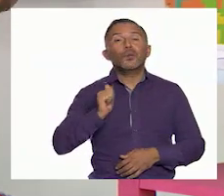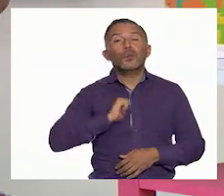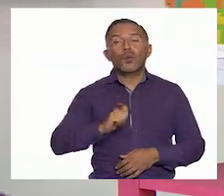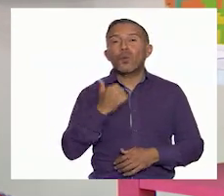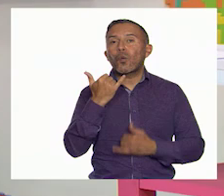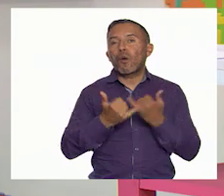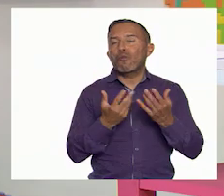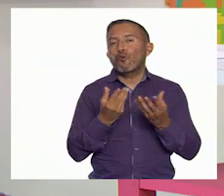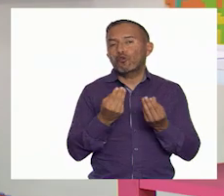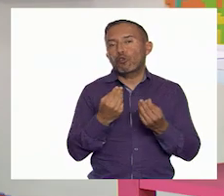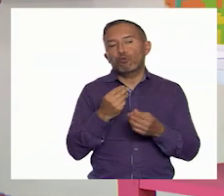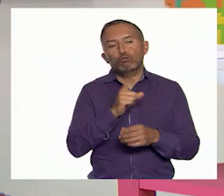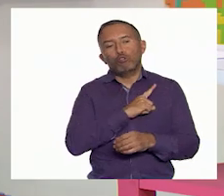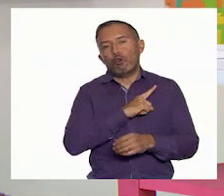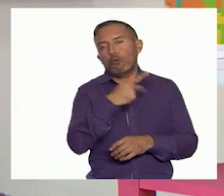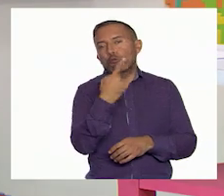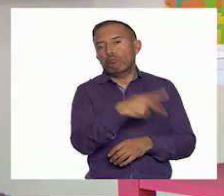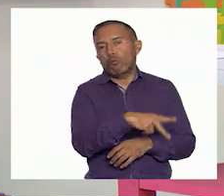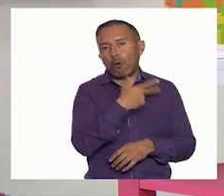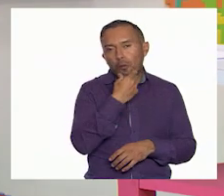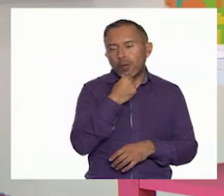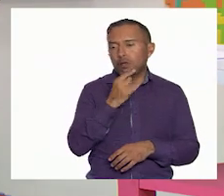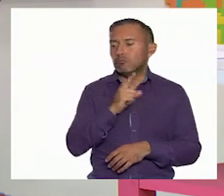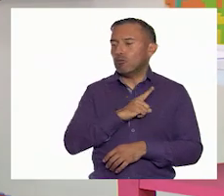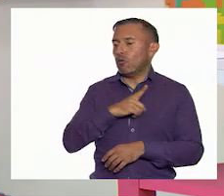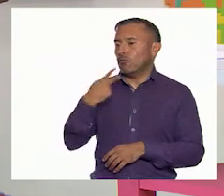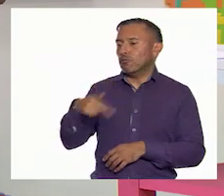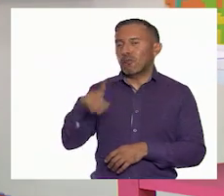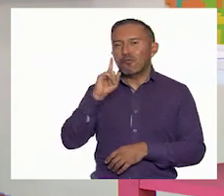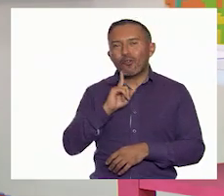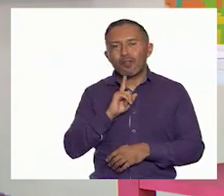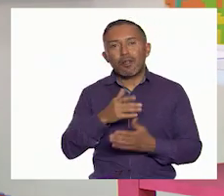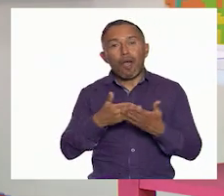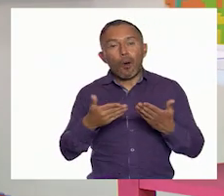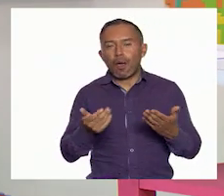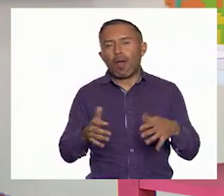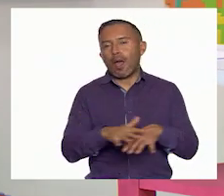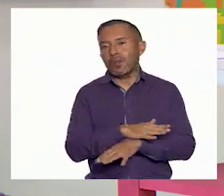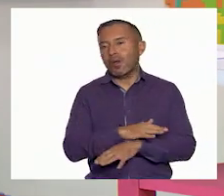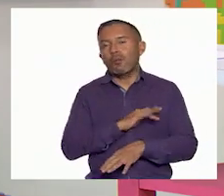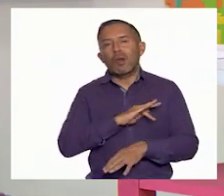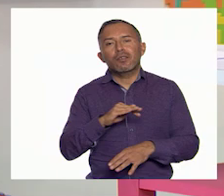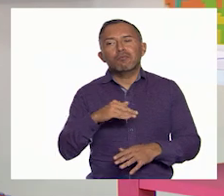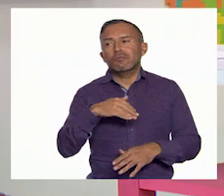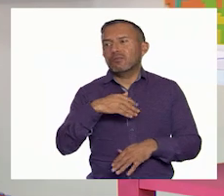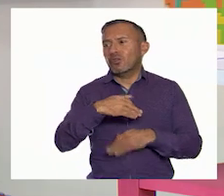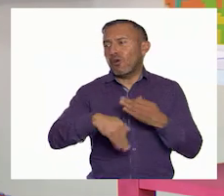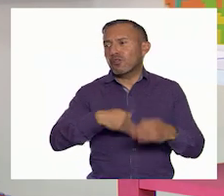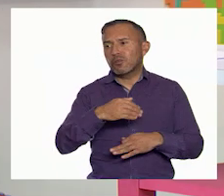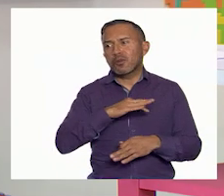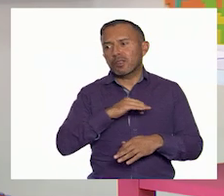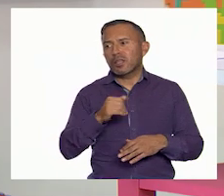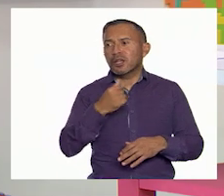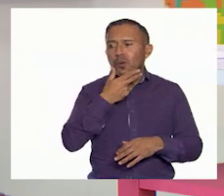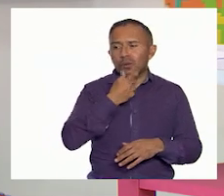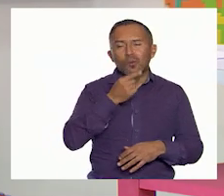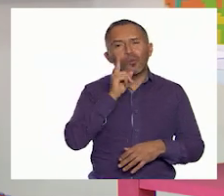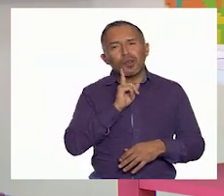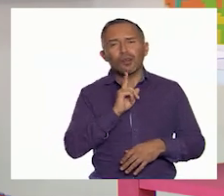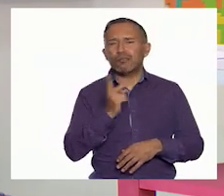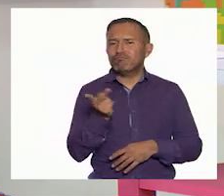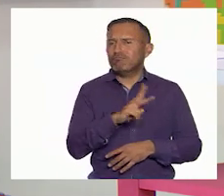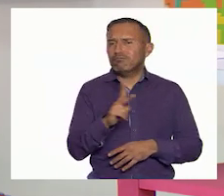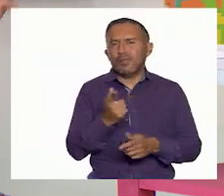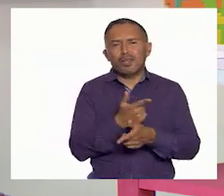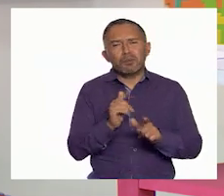para niñas o para niños, pero actualmente eso ha cambiado. Actualmente todos podemos jugar, niños y niñas, a la comidita